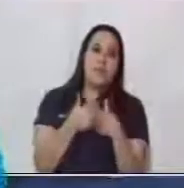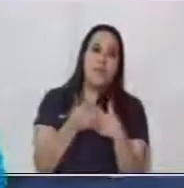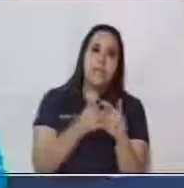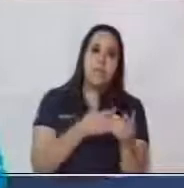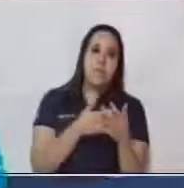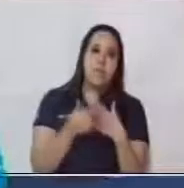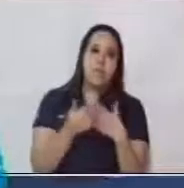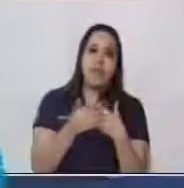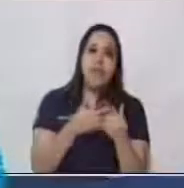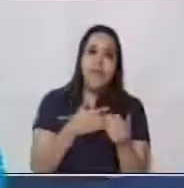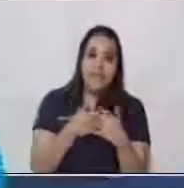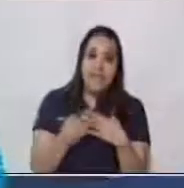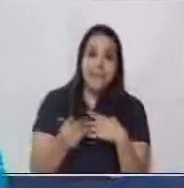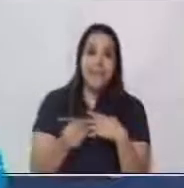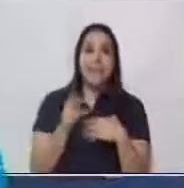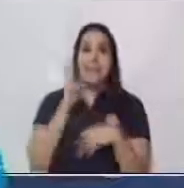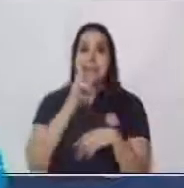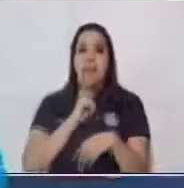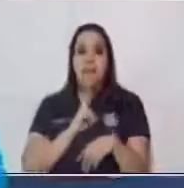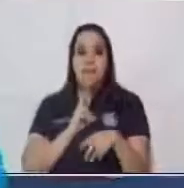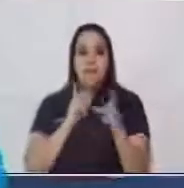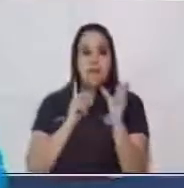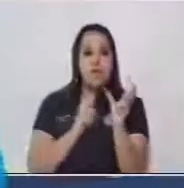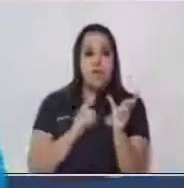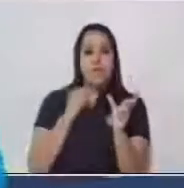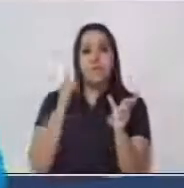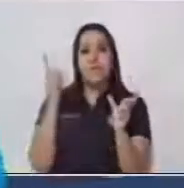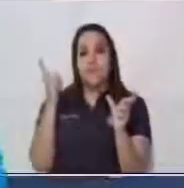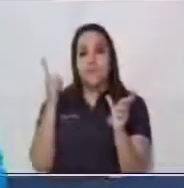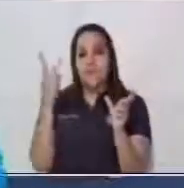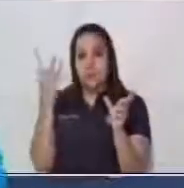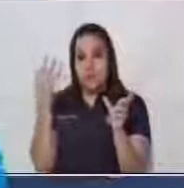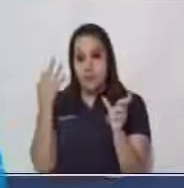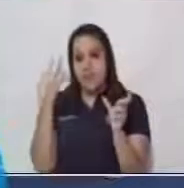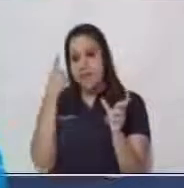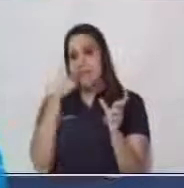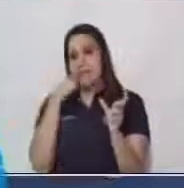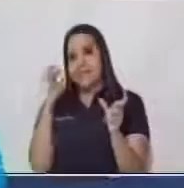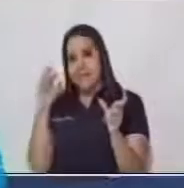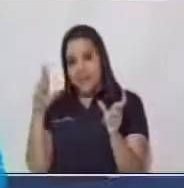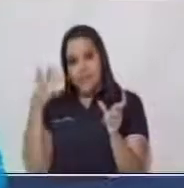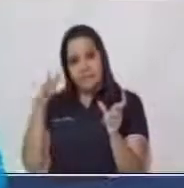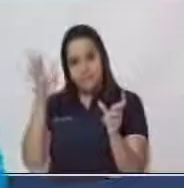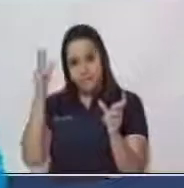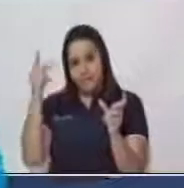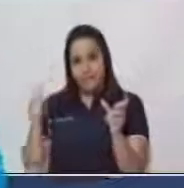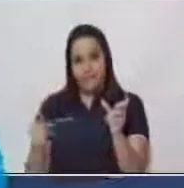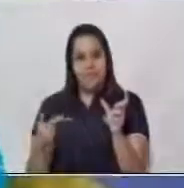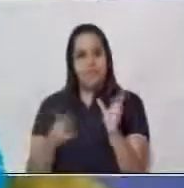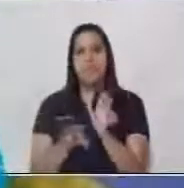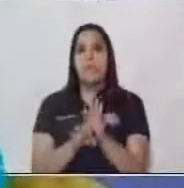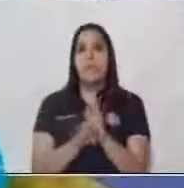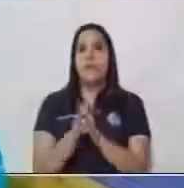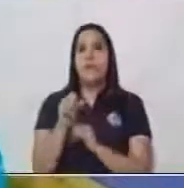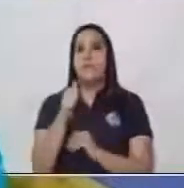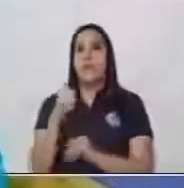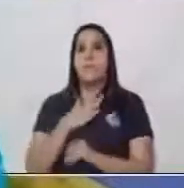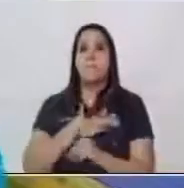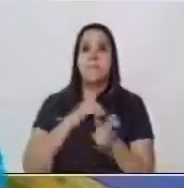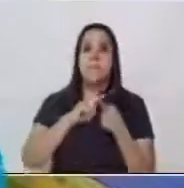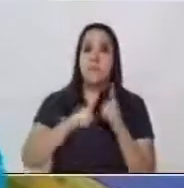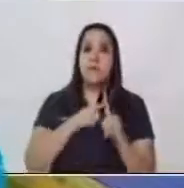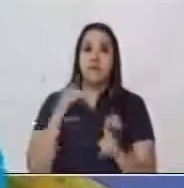no sea el verbo ser, estar o parecer. Por ejemplo, mis amigos viajaron a